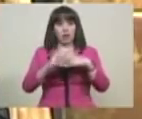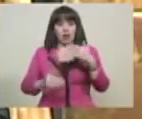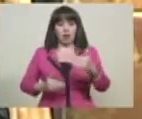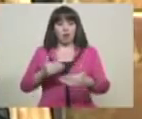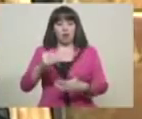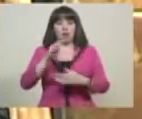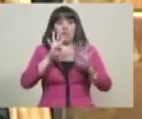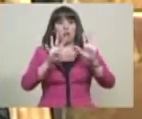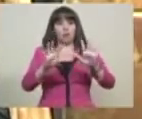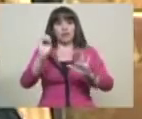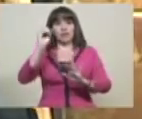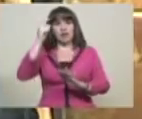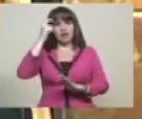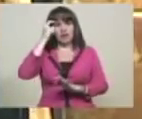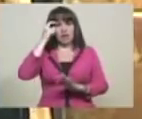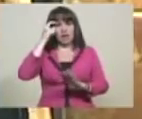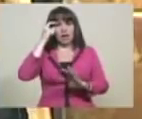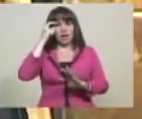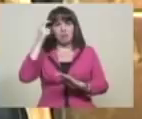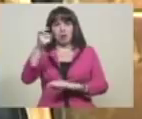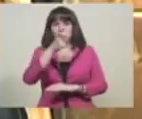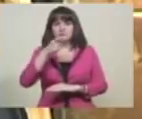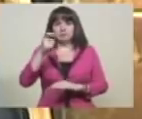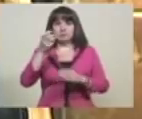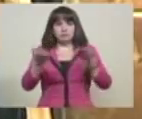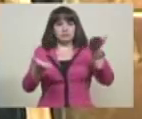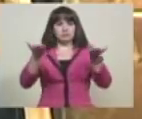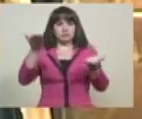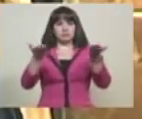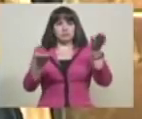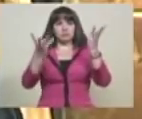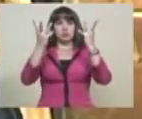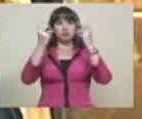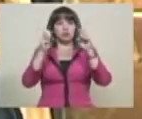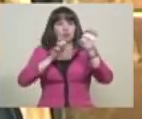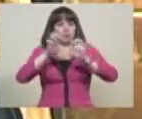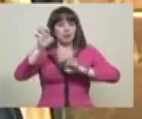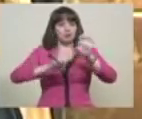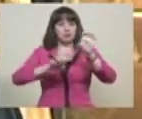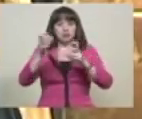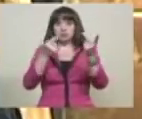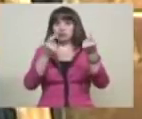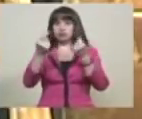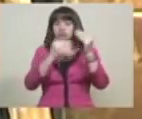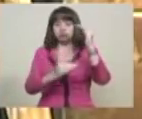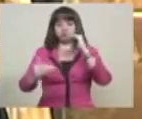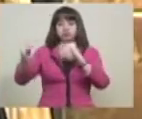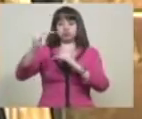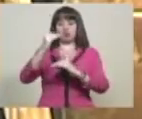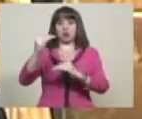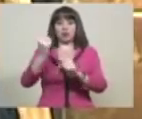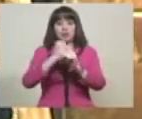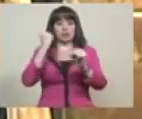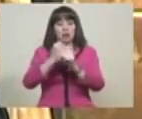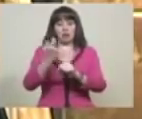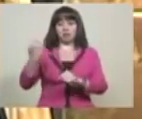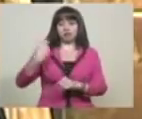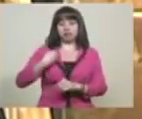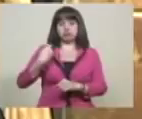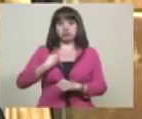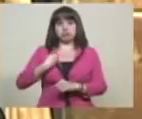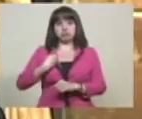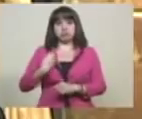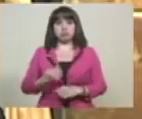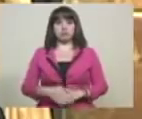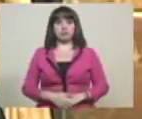próximos 90 días para buscar el equilibrio revaluador del trabajo, de los